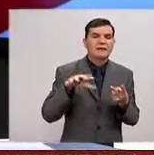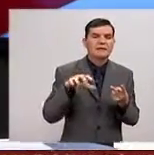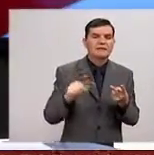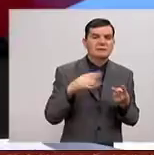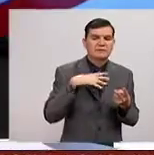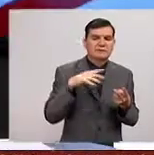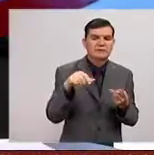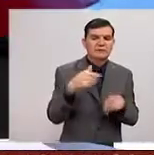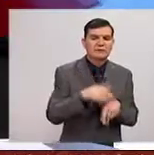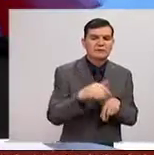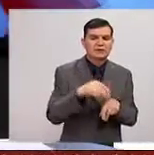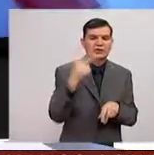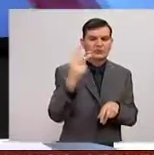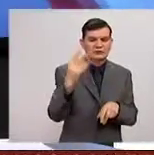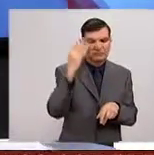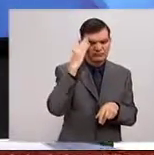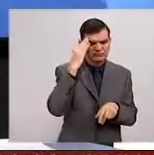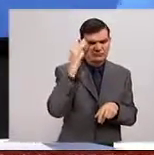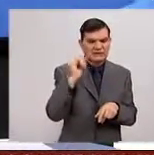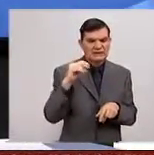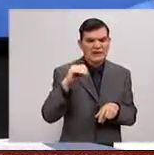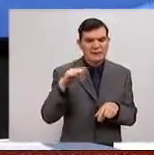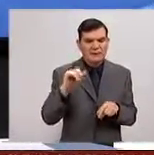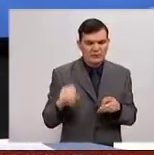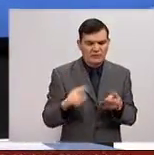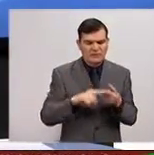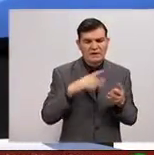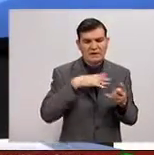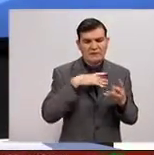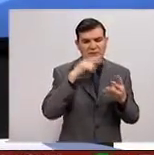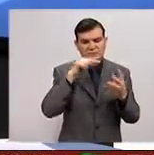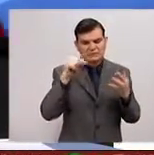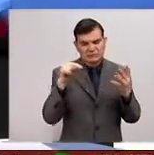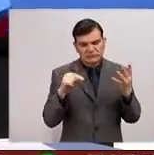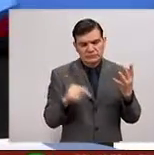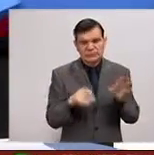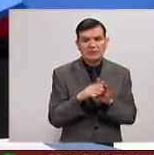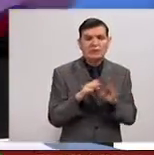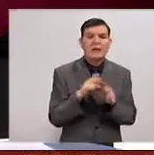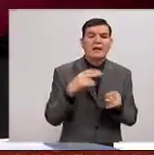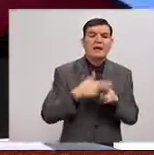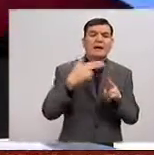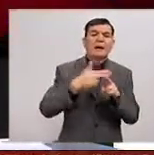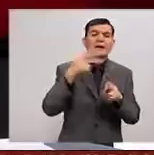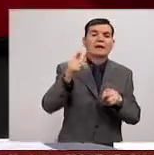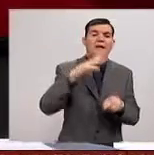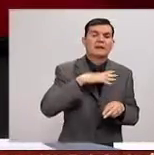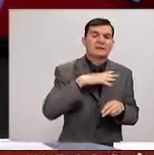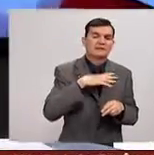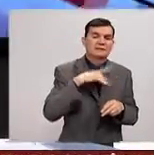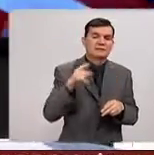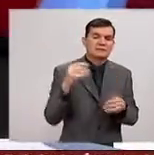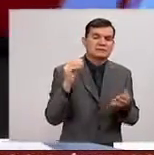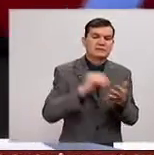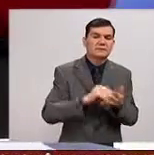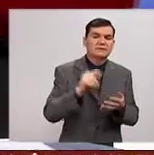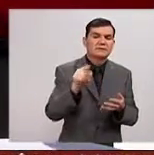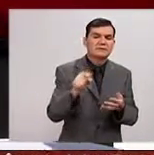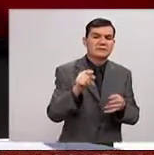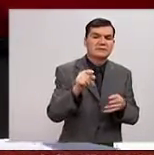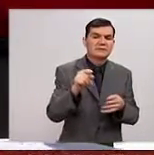se detuvo al número 2 del Estado Islámico, en fin, una cierta serie de atentados, incluso se dice que atentan también